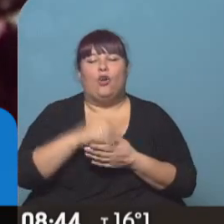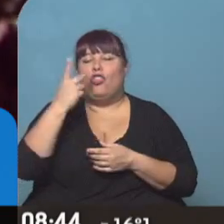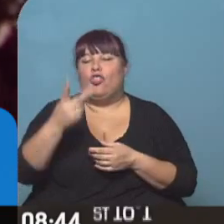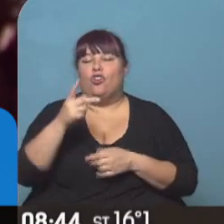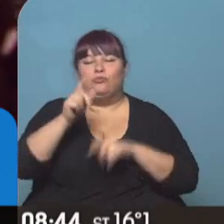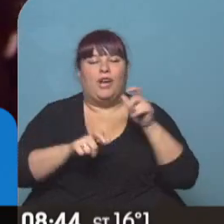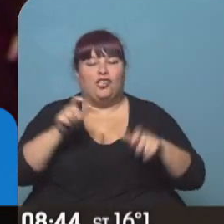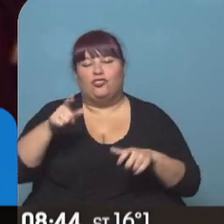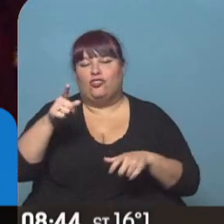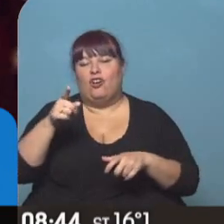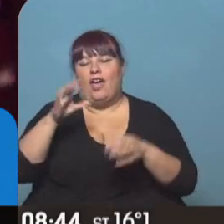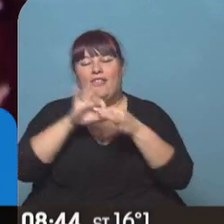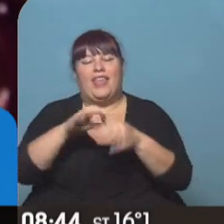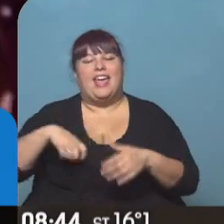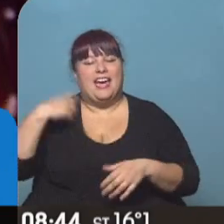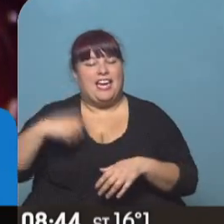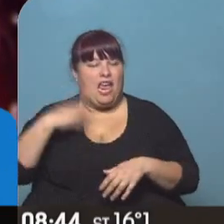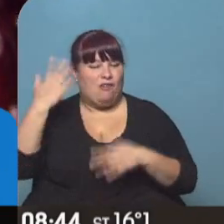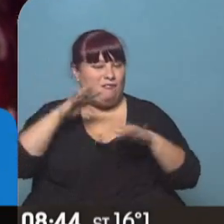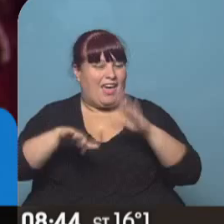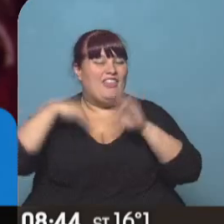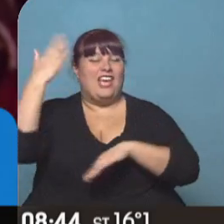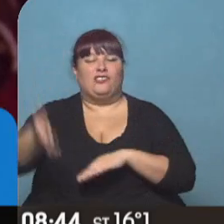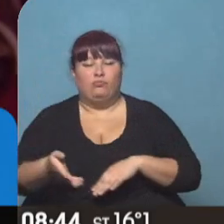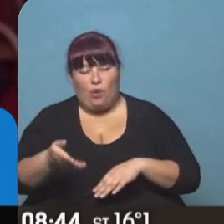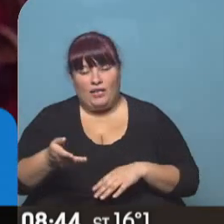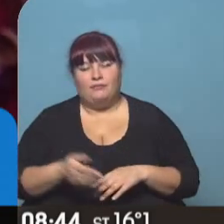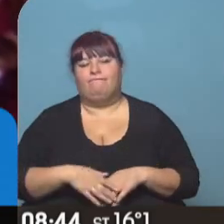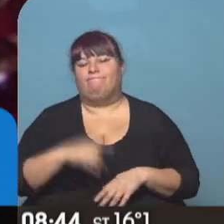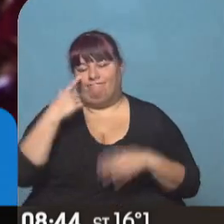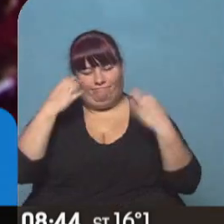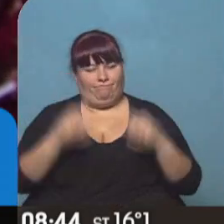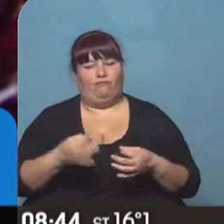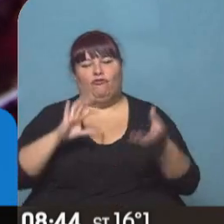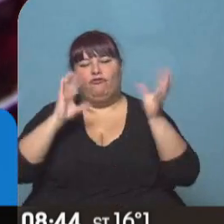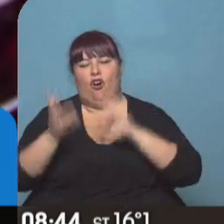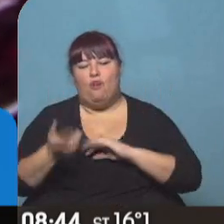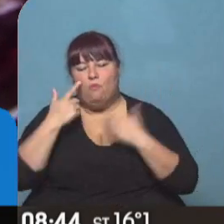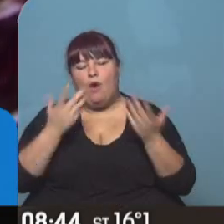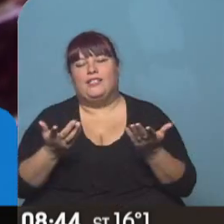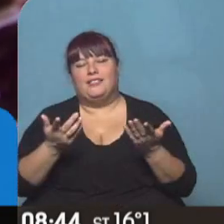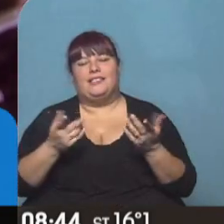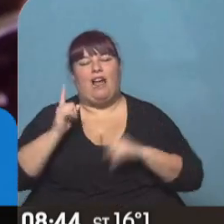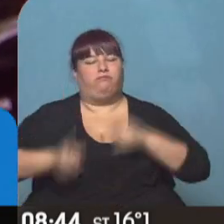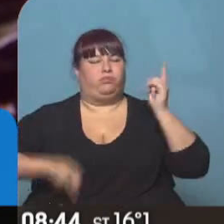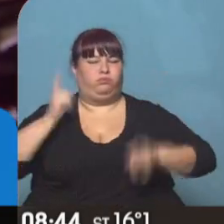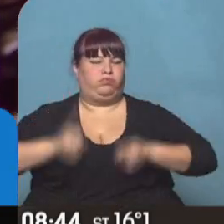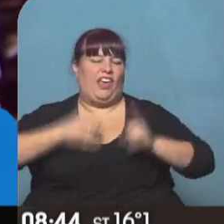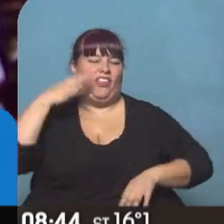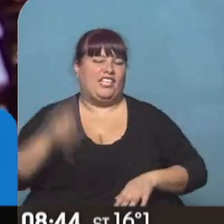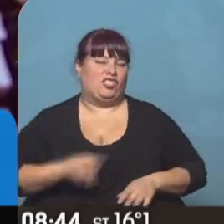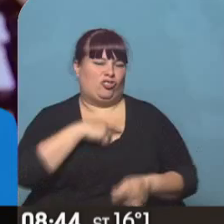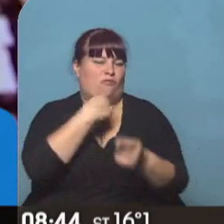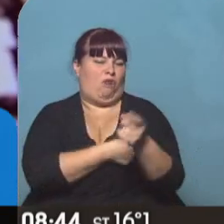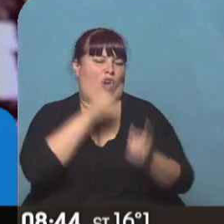funcionarios vinculados a los gremios después de la marcha demostrando de alguna manera un nivel de autoridad de decisión de toma